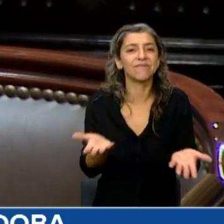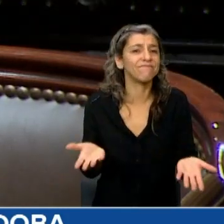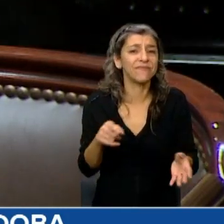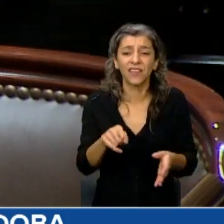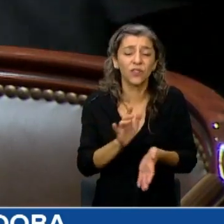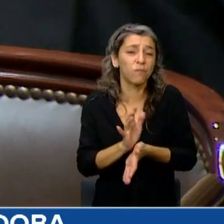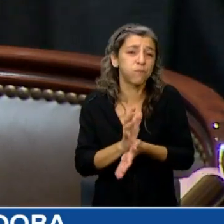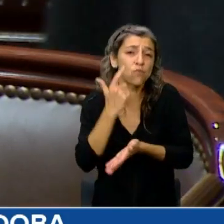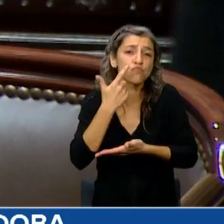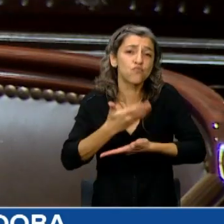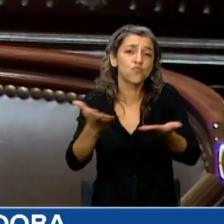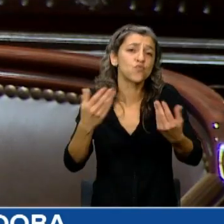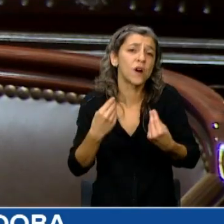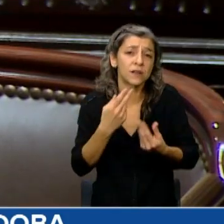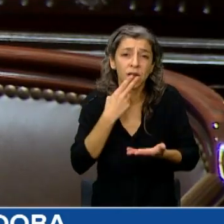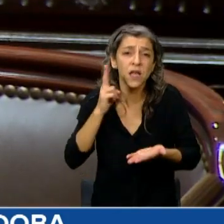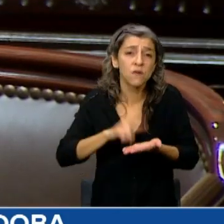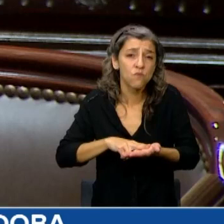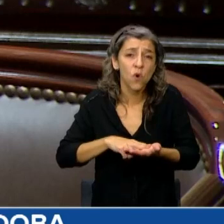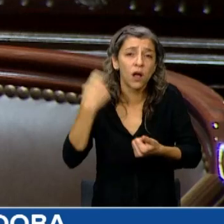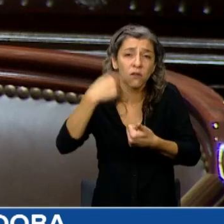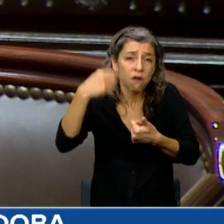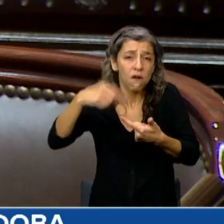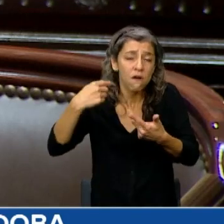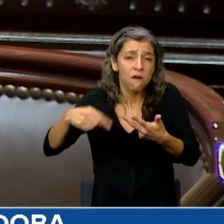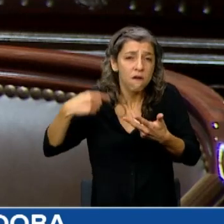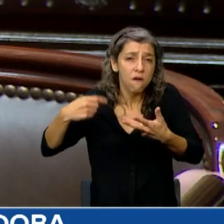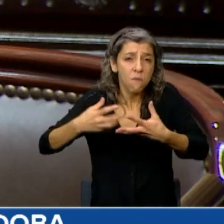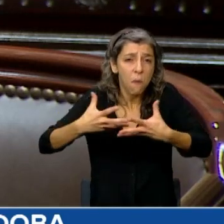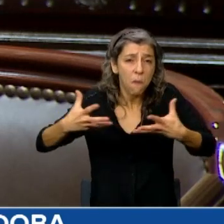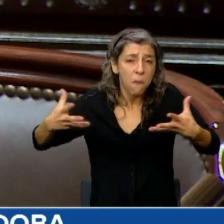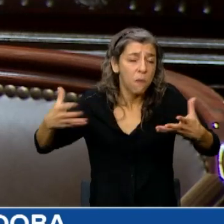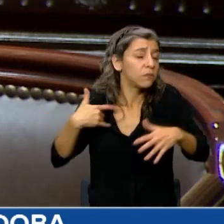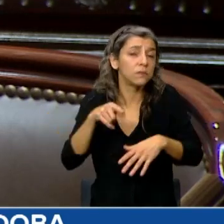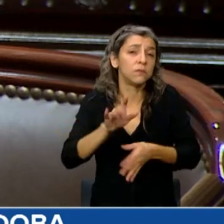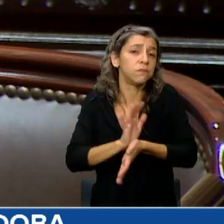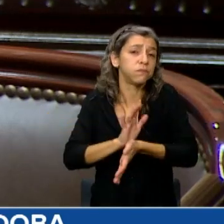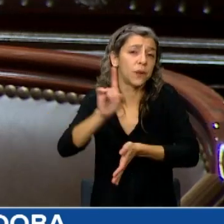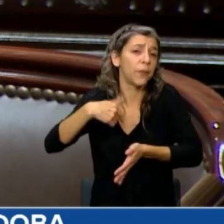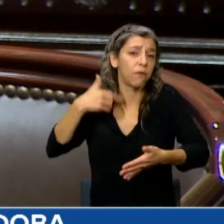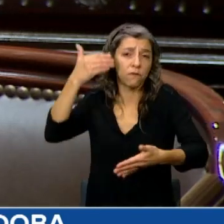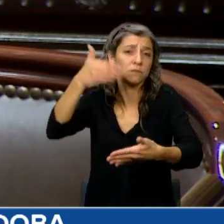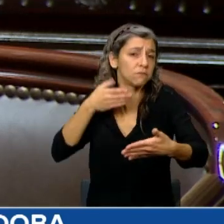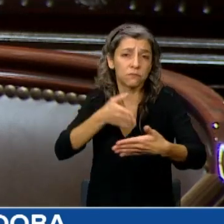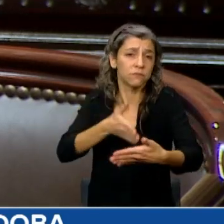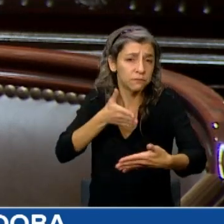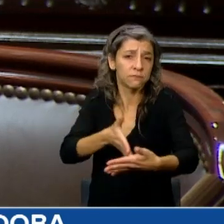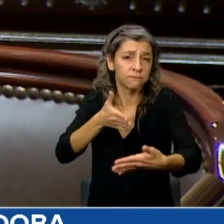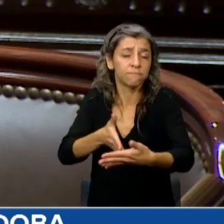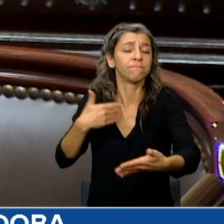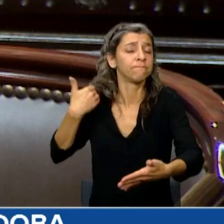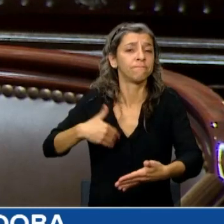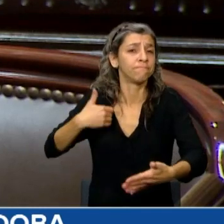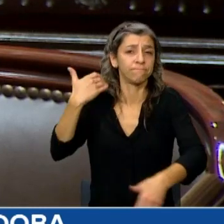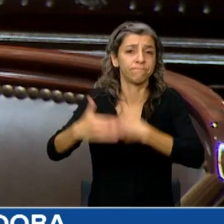una traba y un obstáculo para realmente brindarle el crecimiento que necesita nuestro país. Por eso es que se